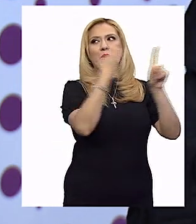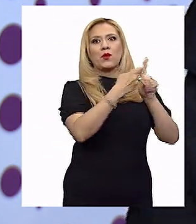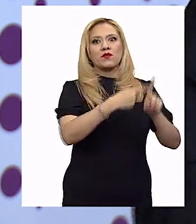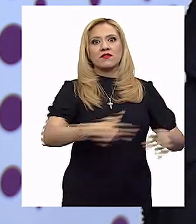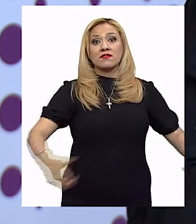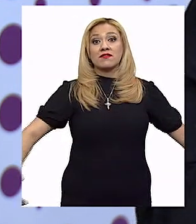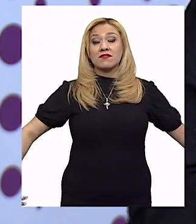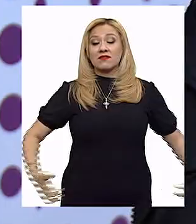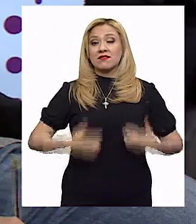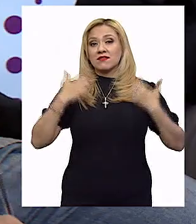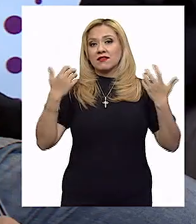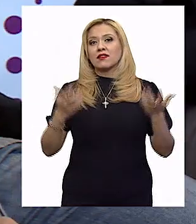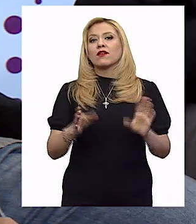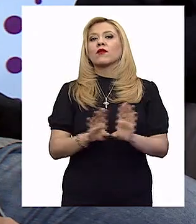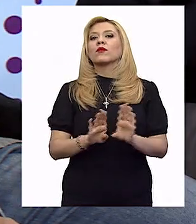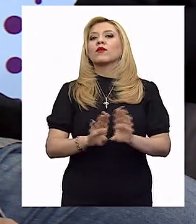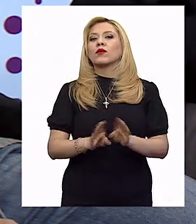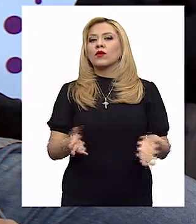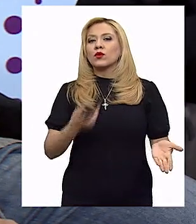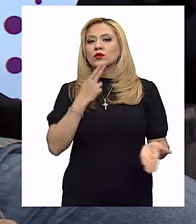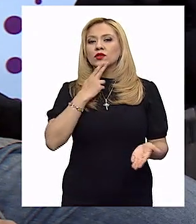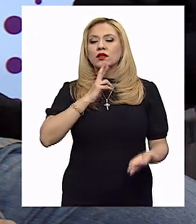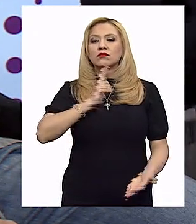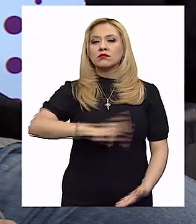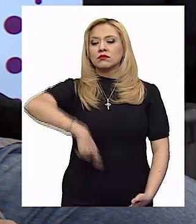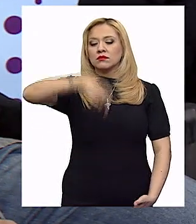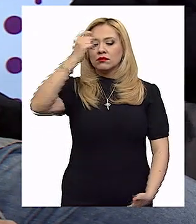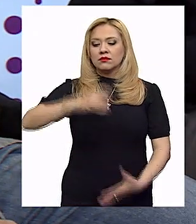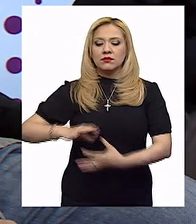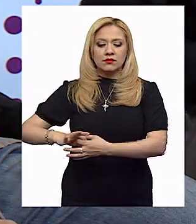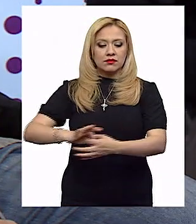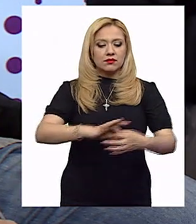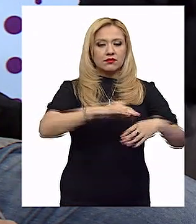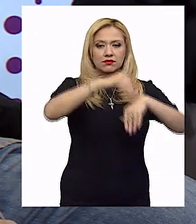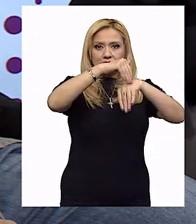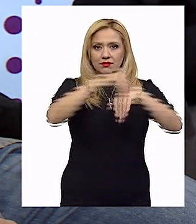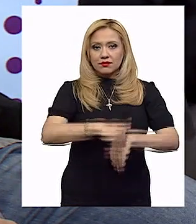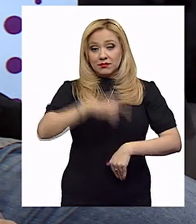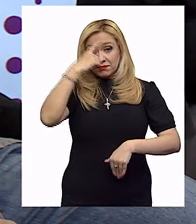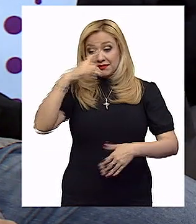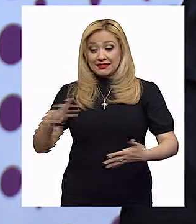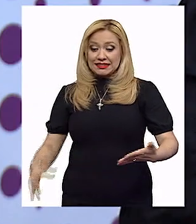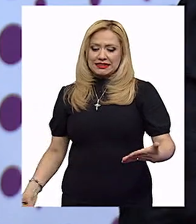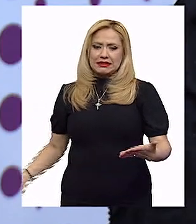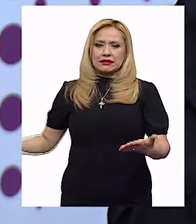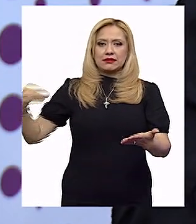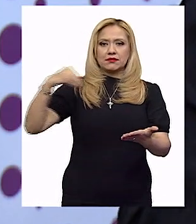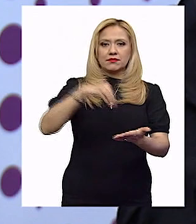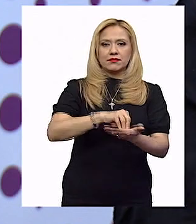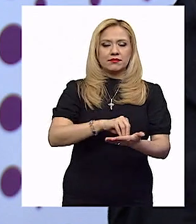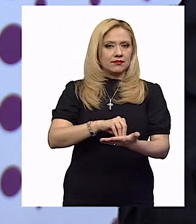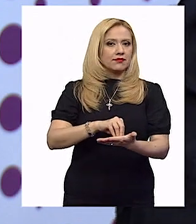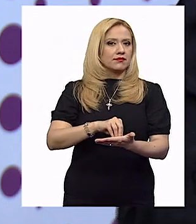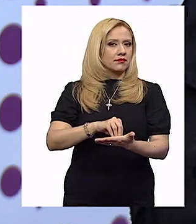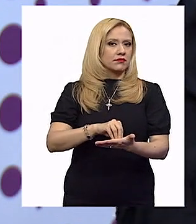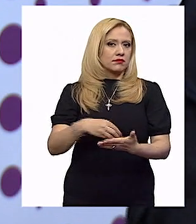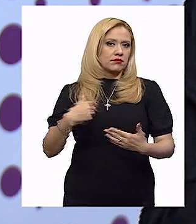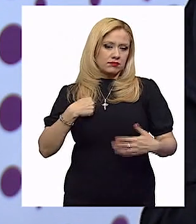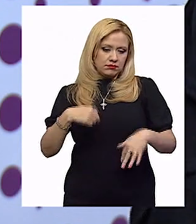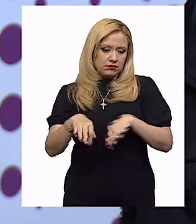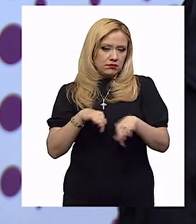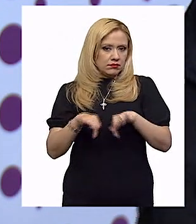cómo podemos utilizar este tipo de jurisprudencia por parte de la Corte para poderla integrar a nuestro quehacer